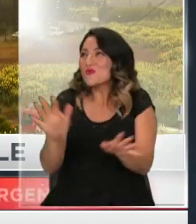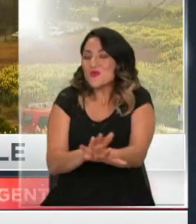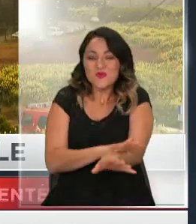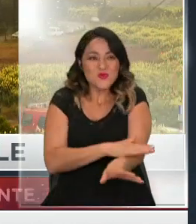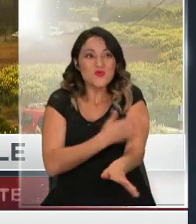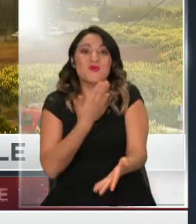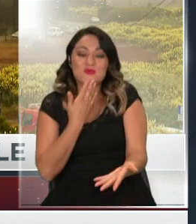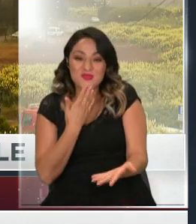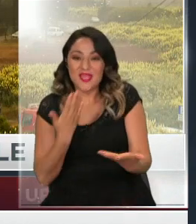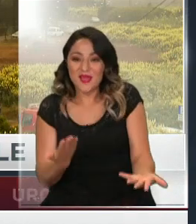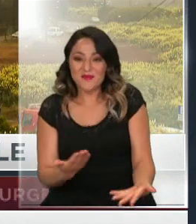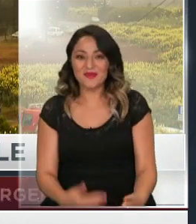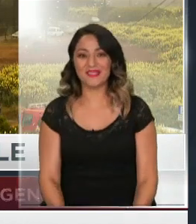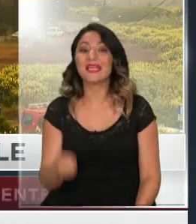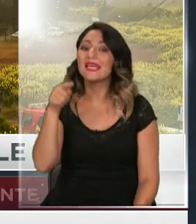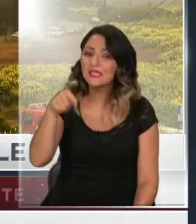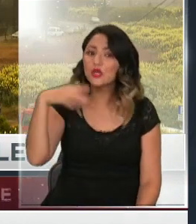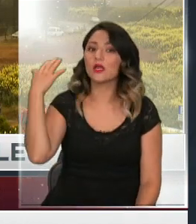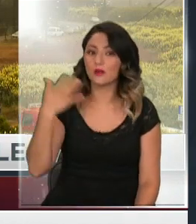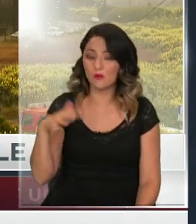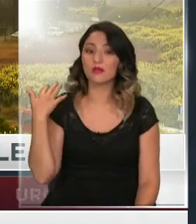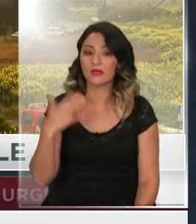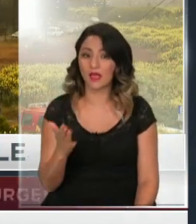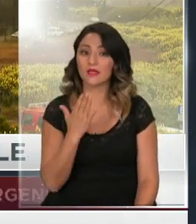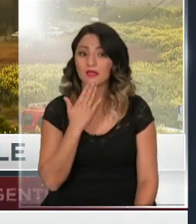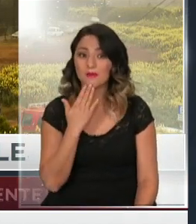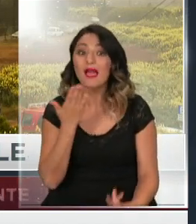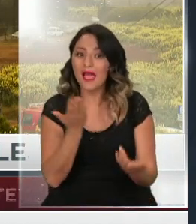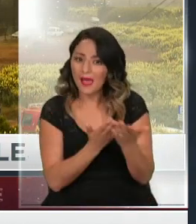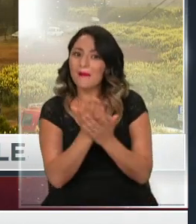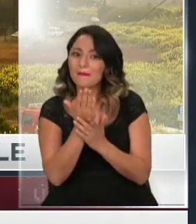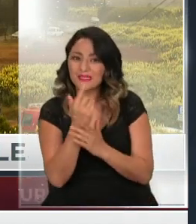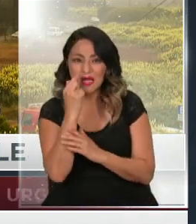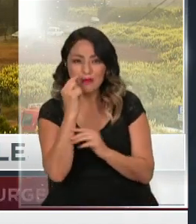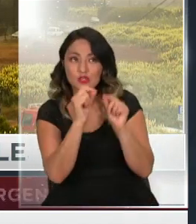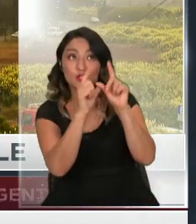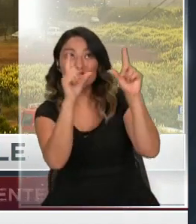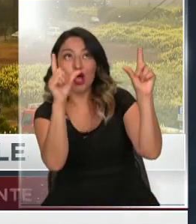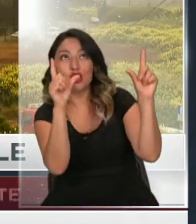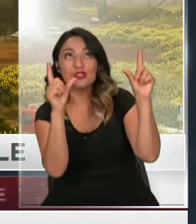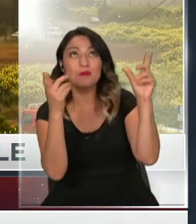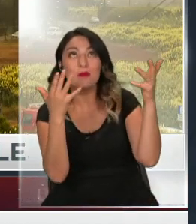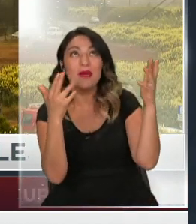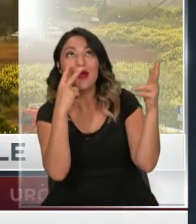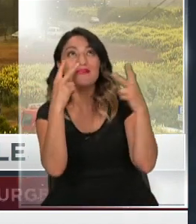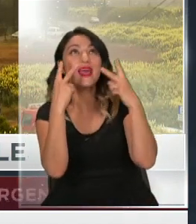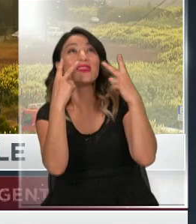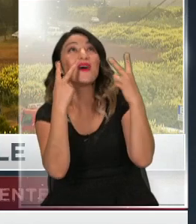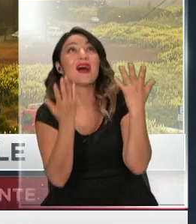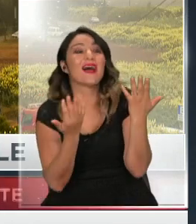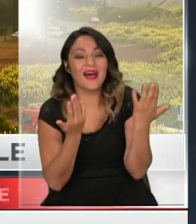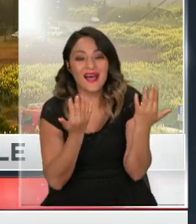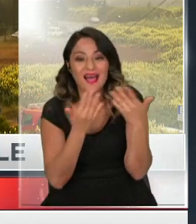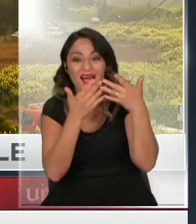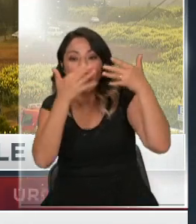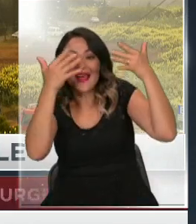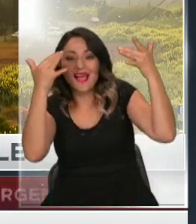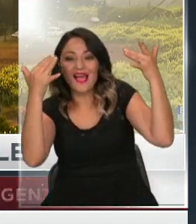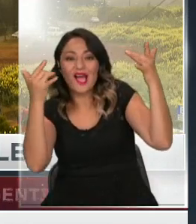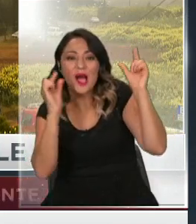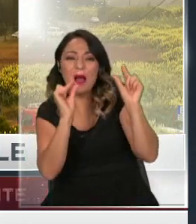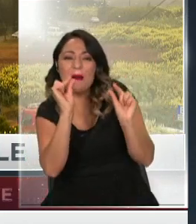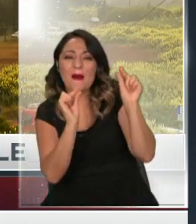emocionante. Es importante decir esto, porque mira, ahí se está sumando el sol. A ver, aprovechen de verlo. ¿Se ve o no se ve? ¿Se